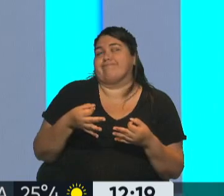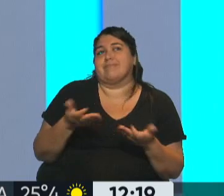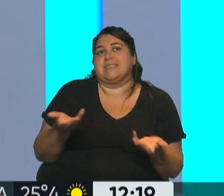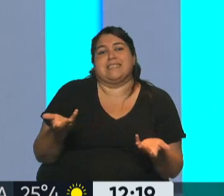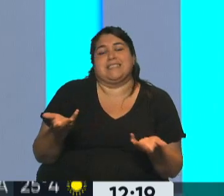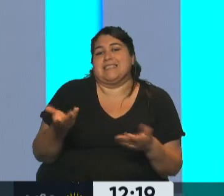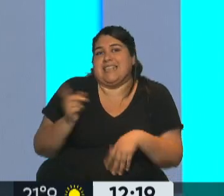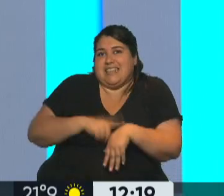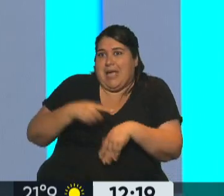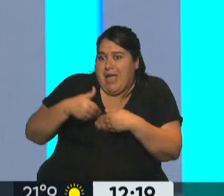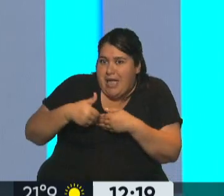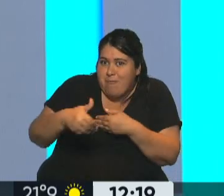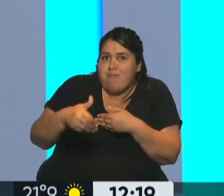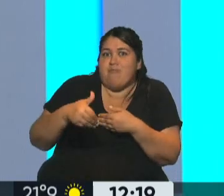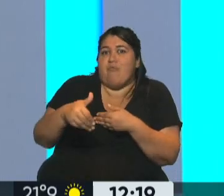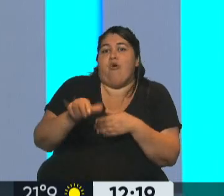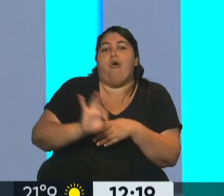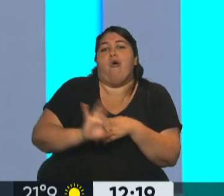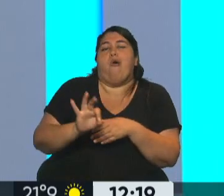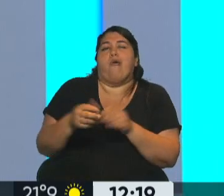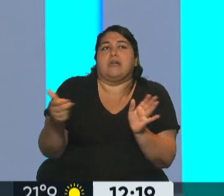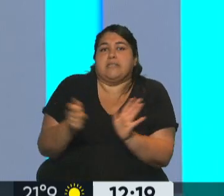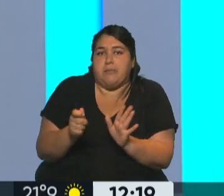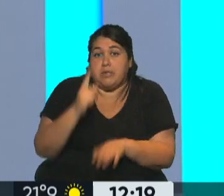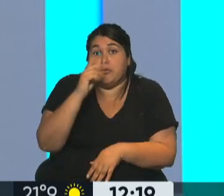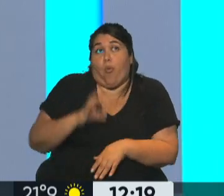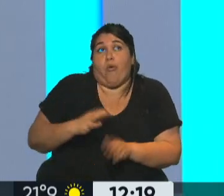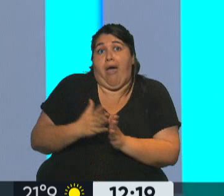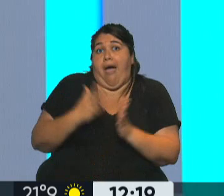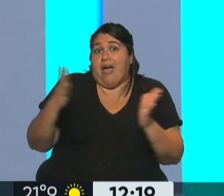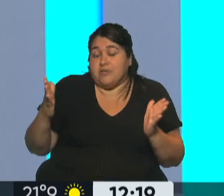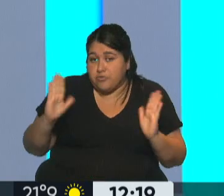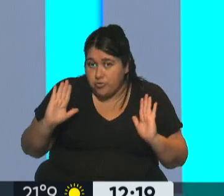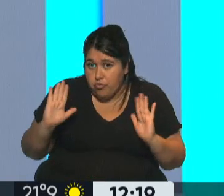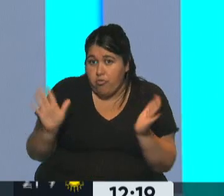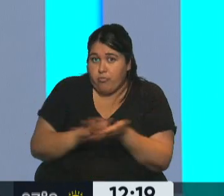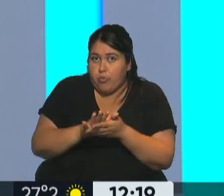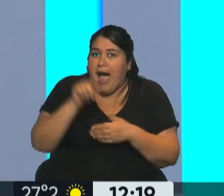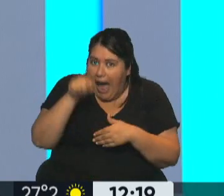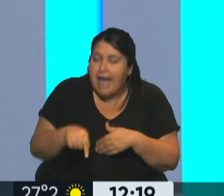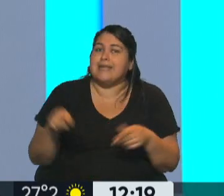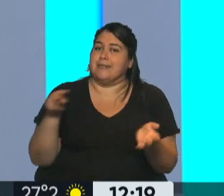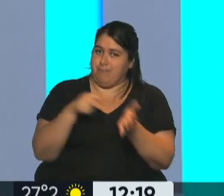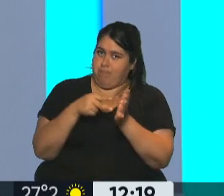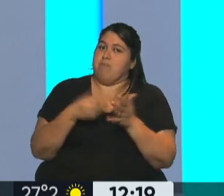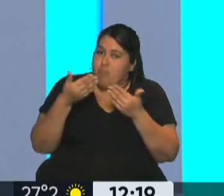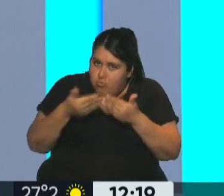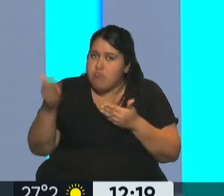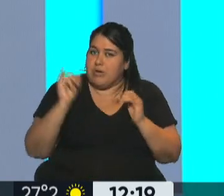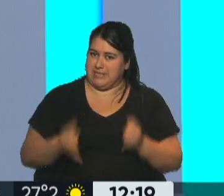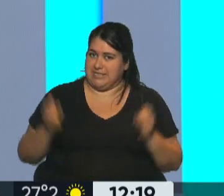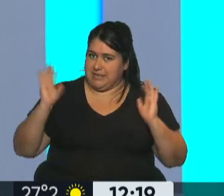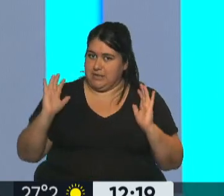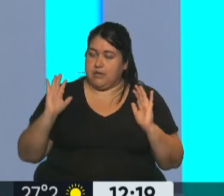en el corto plazo, o en el corto 6 meses, 1 año como mucho, me parece que ahí va a haber un foco. Y después lo que sí me parece que queda